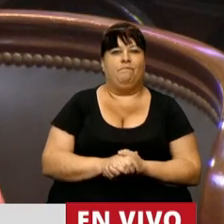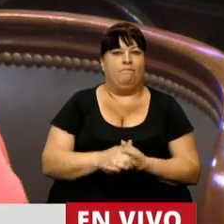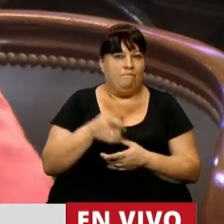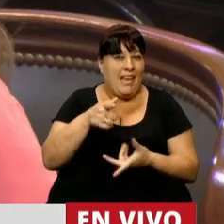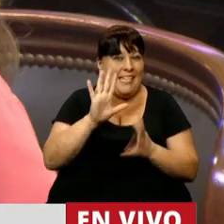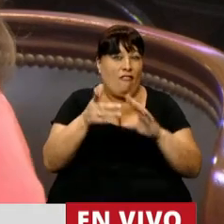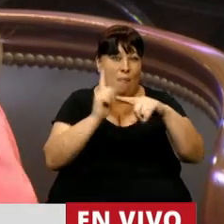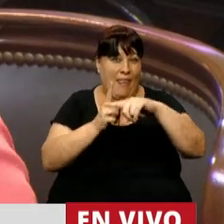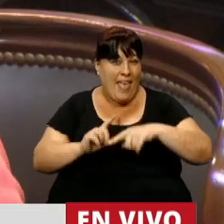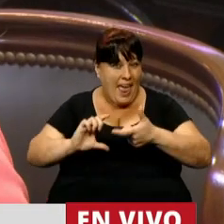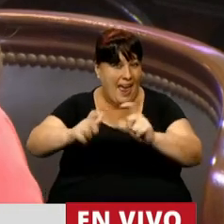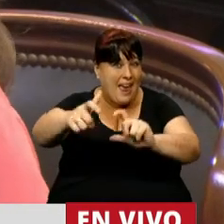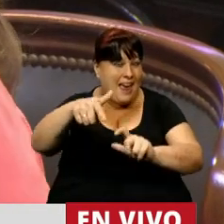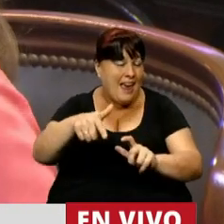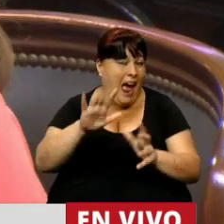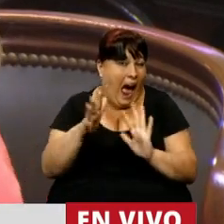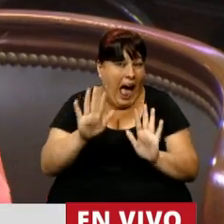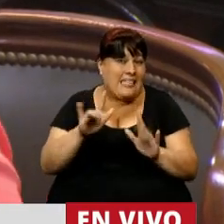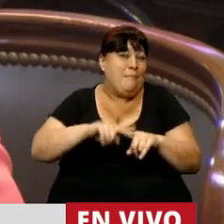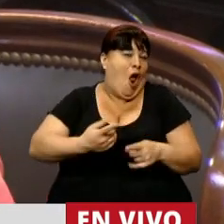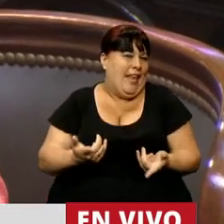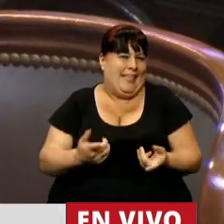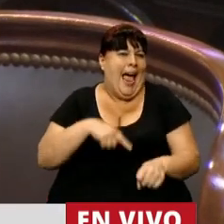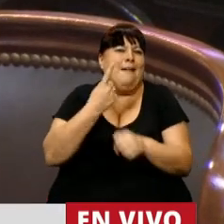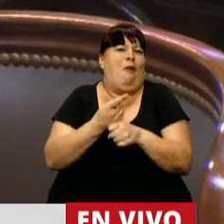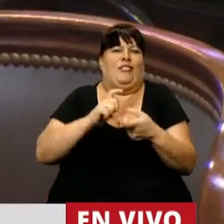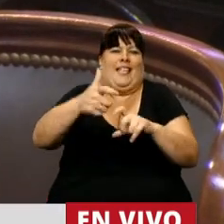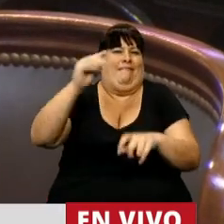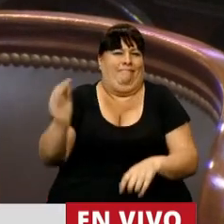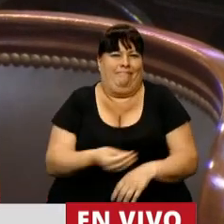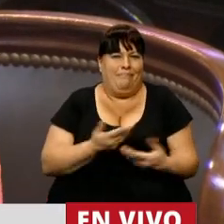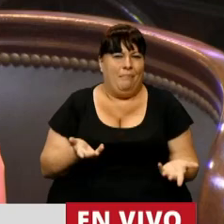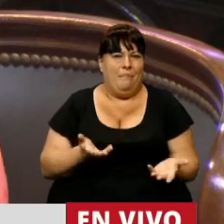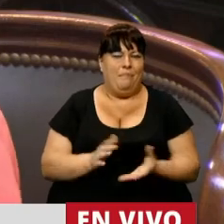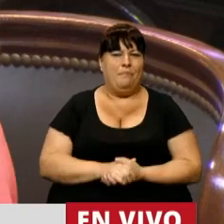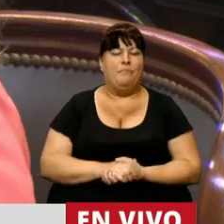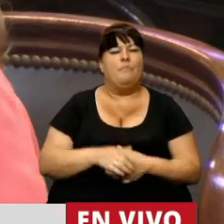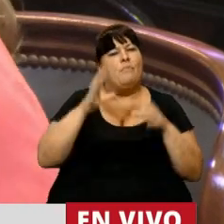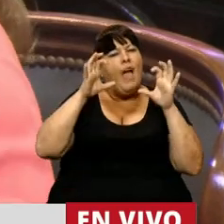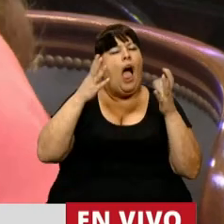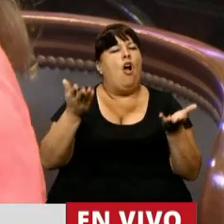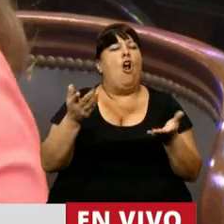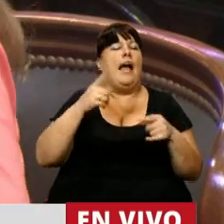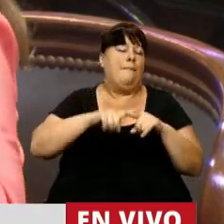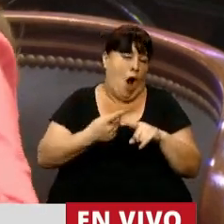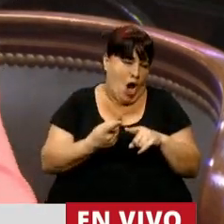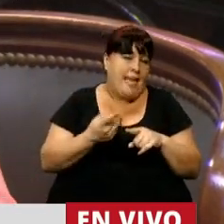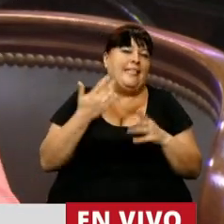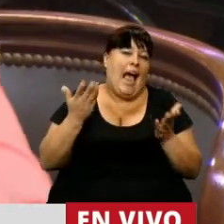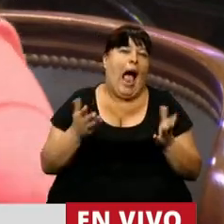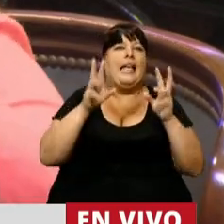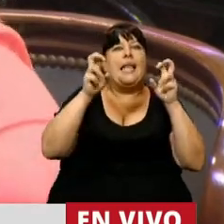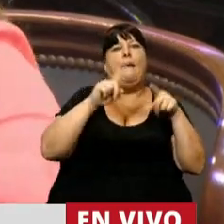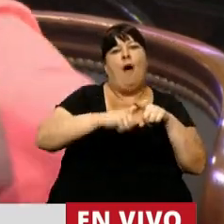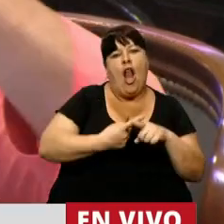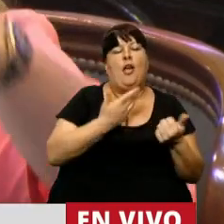y con esta fórmula, con esta manera de hacer política, no hay fórmula que aguante, señor presidente. Recordemos que, bueno, en política está la instancia